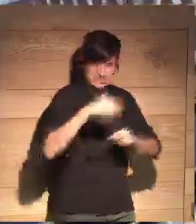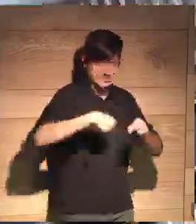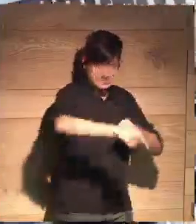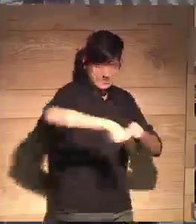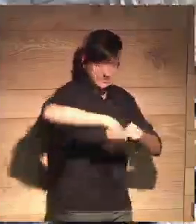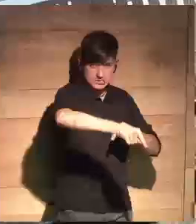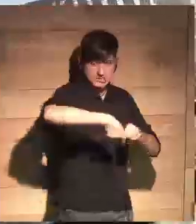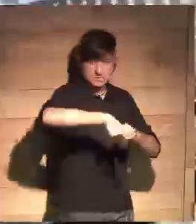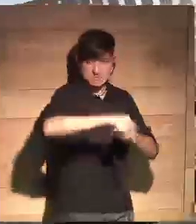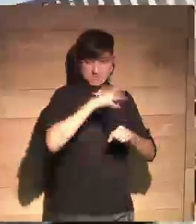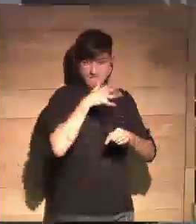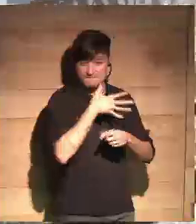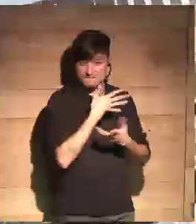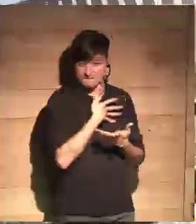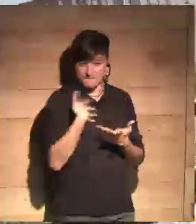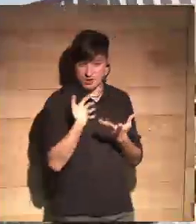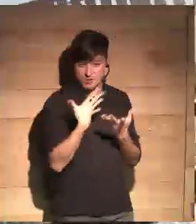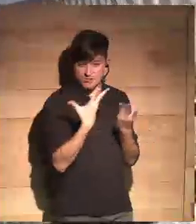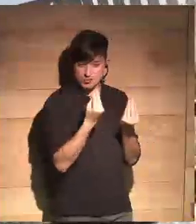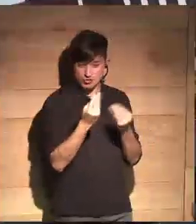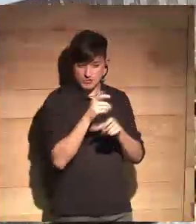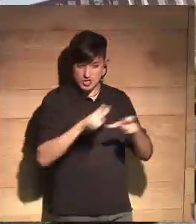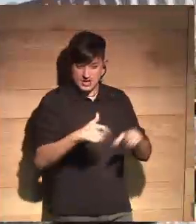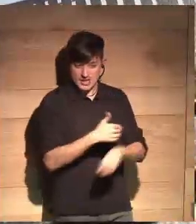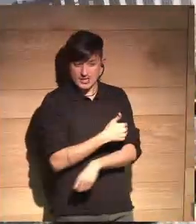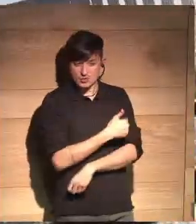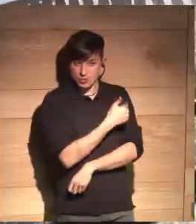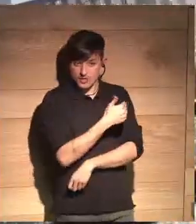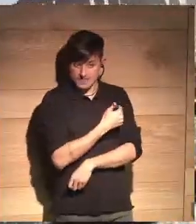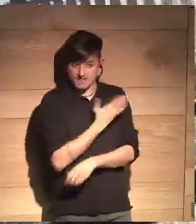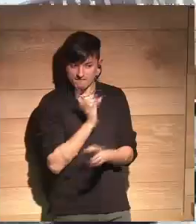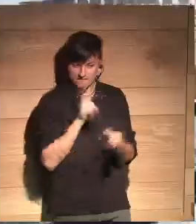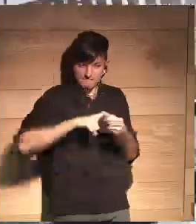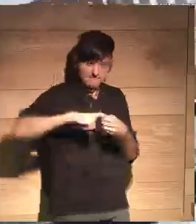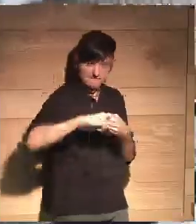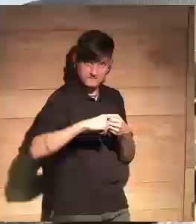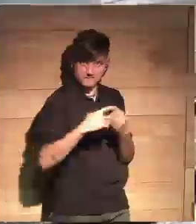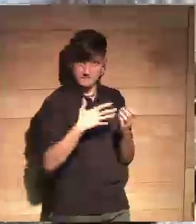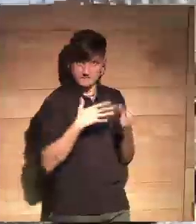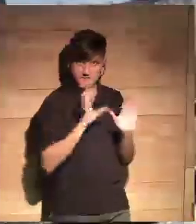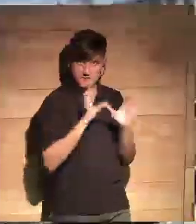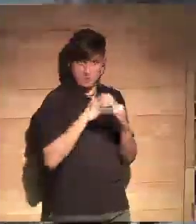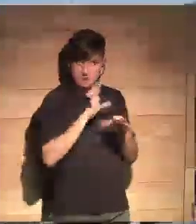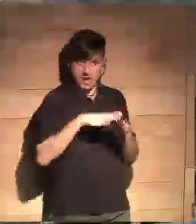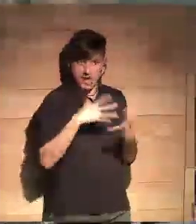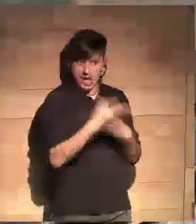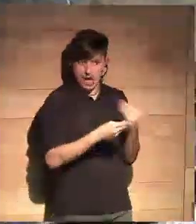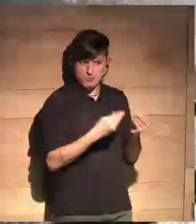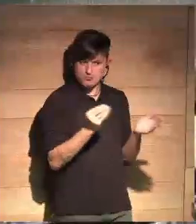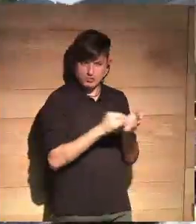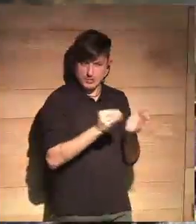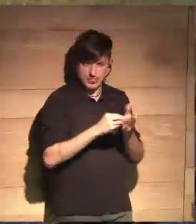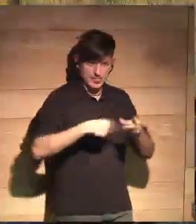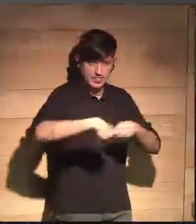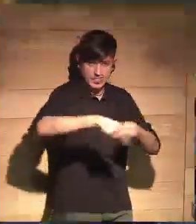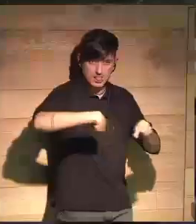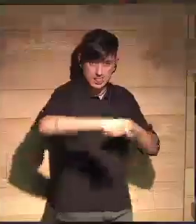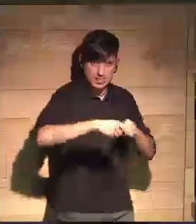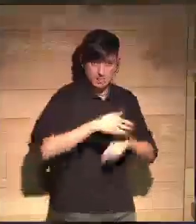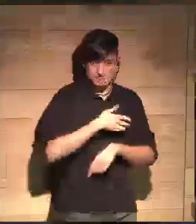por eso queremos tener a muchos estudiantes en el equipo para que lo puedan hacer todos y después de 100 veces la policía de san francisco